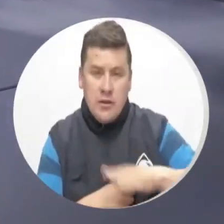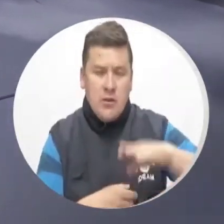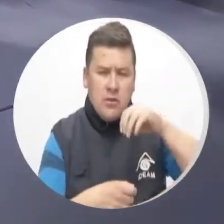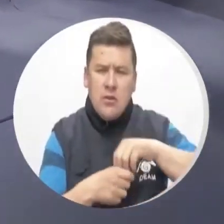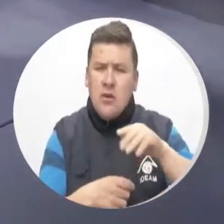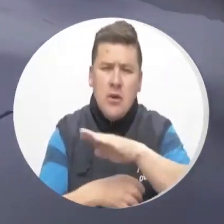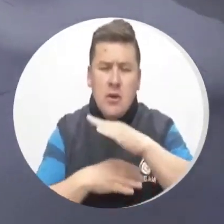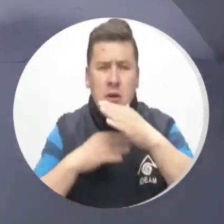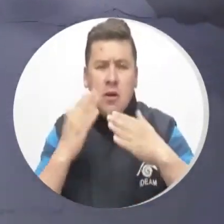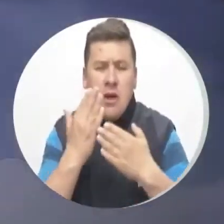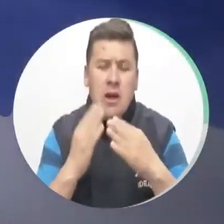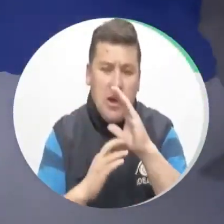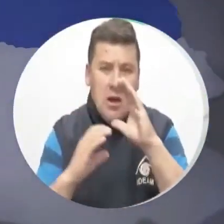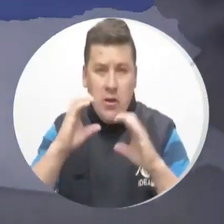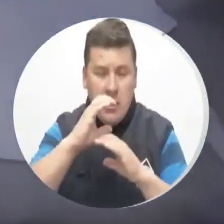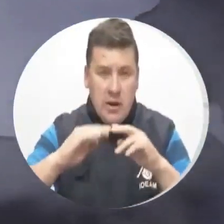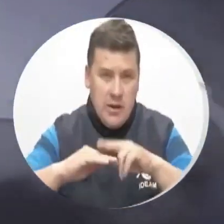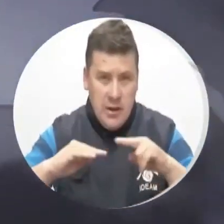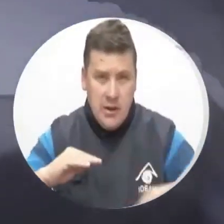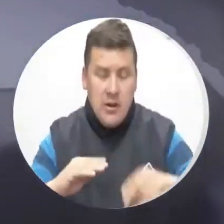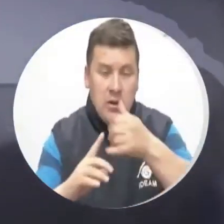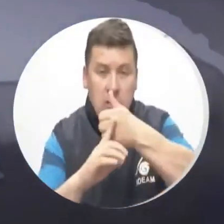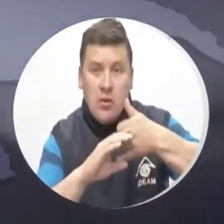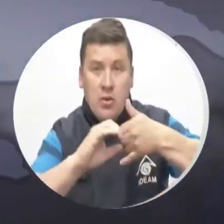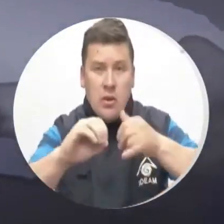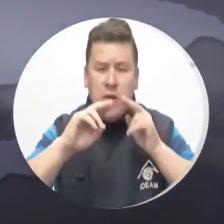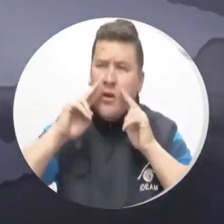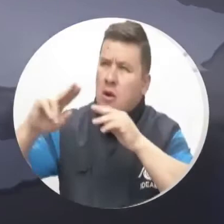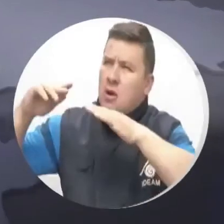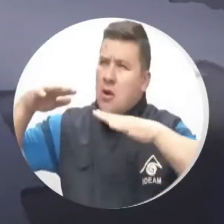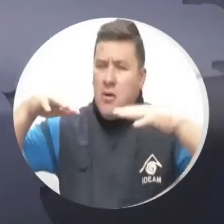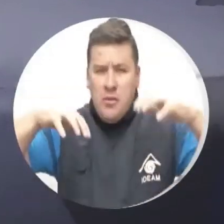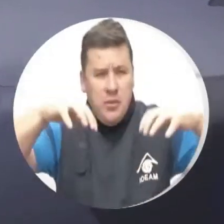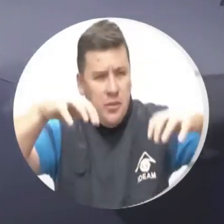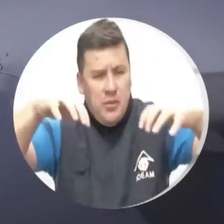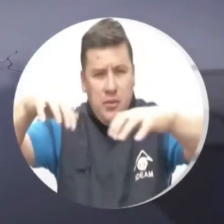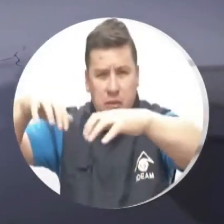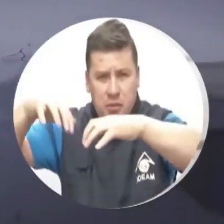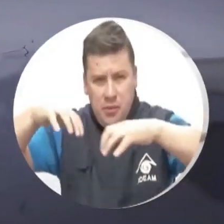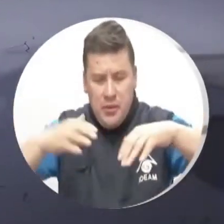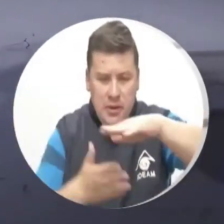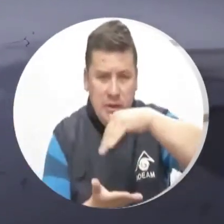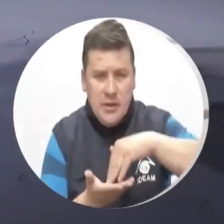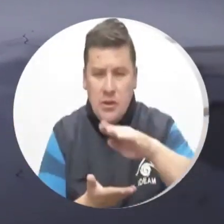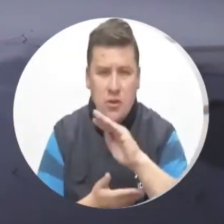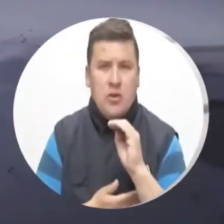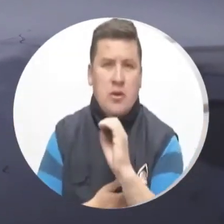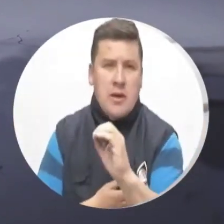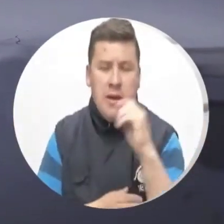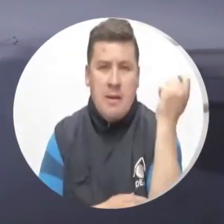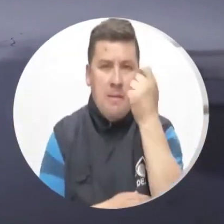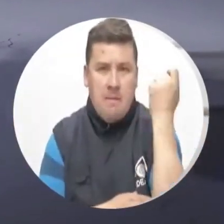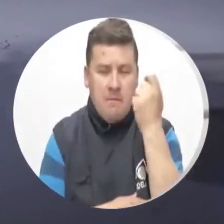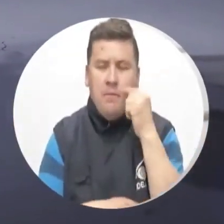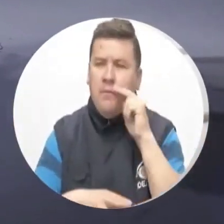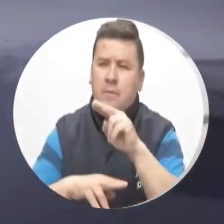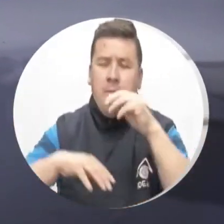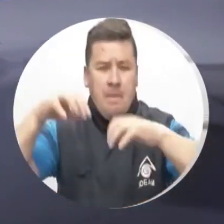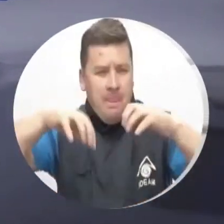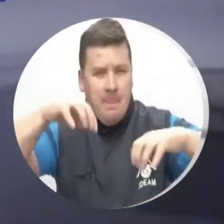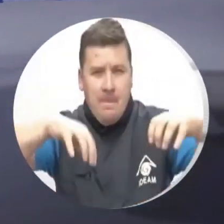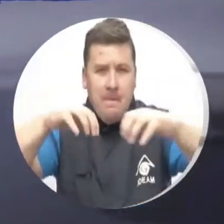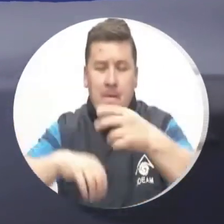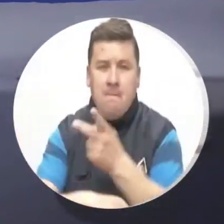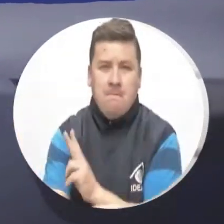lloviznas en el sur del Huila y en parte del eje cafetero. Sobre la Orinoquía se espera tiempo seco en amplios sectores de la región, menos en el occidente del